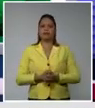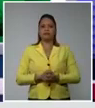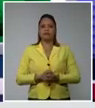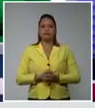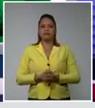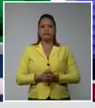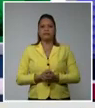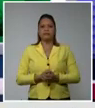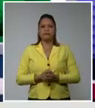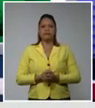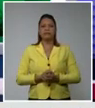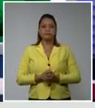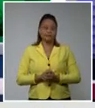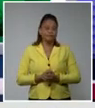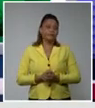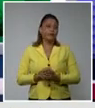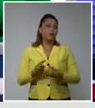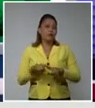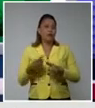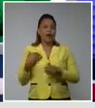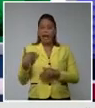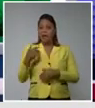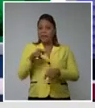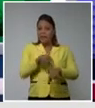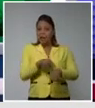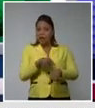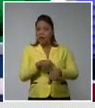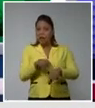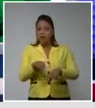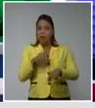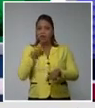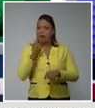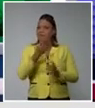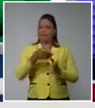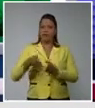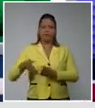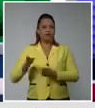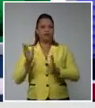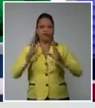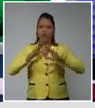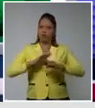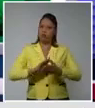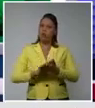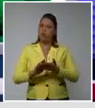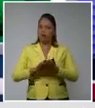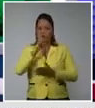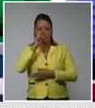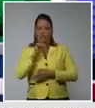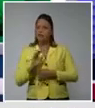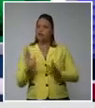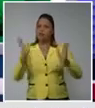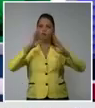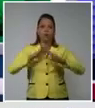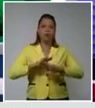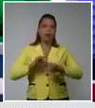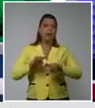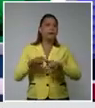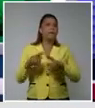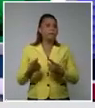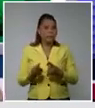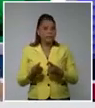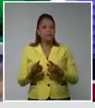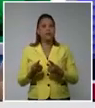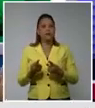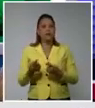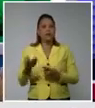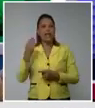cerrar fila porque hasta ahora no hemos tenido que lamentar ningún fallecimiento, pero no digo, ella me lo